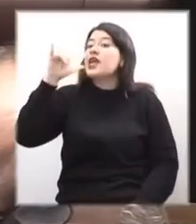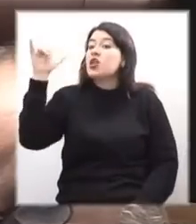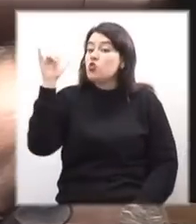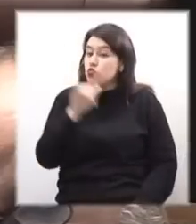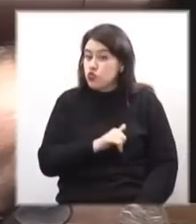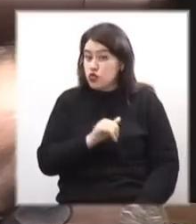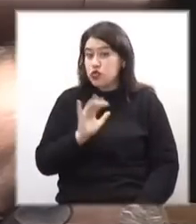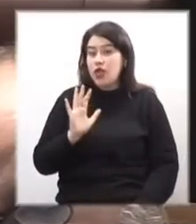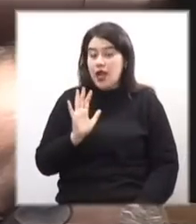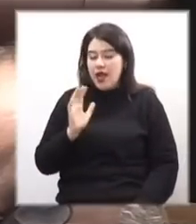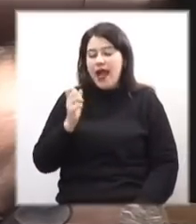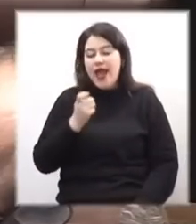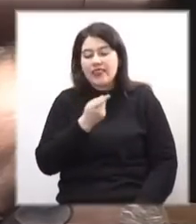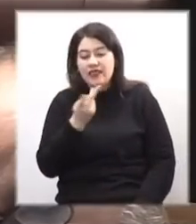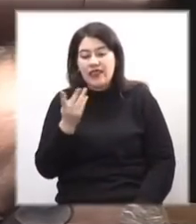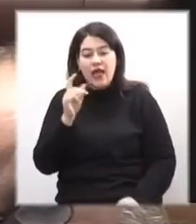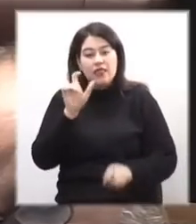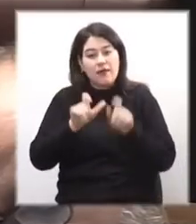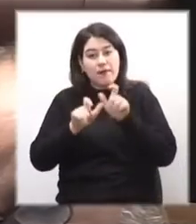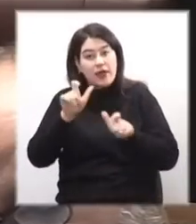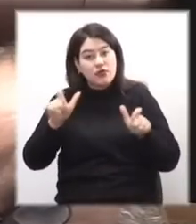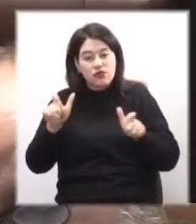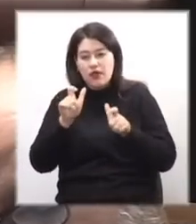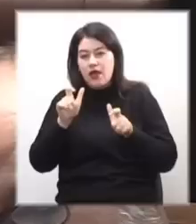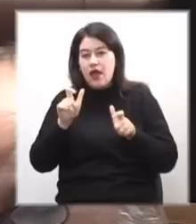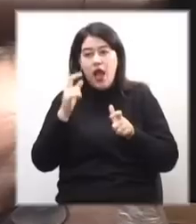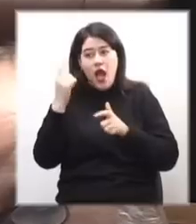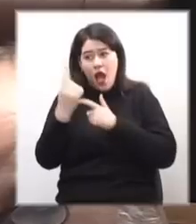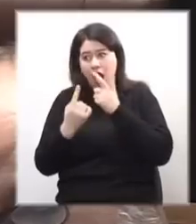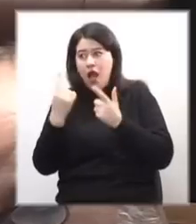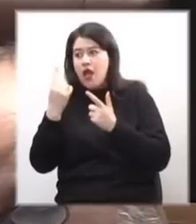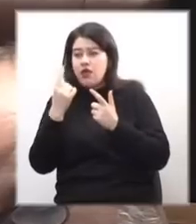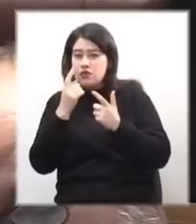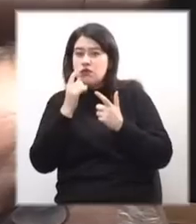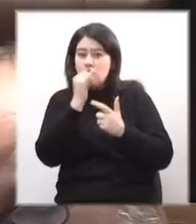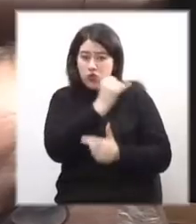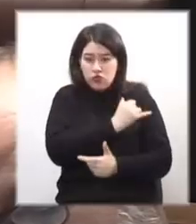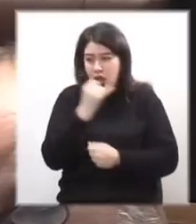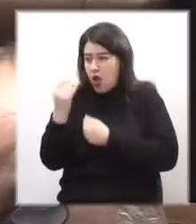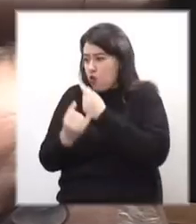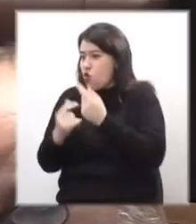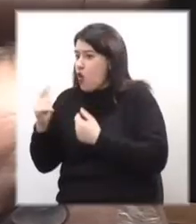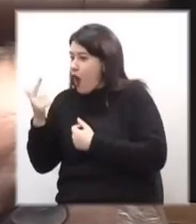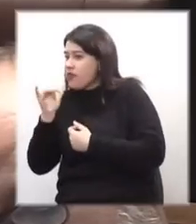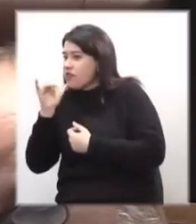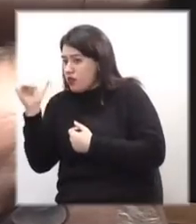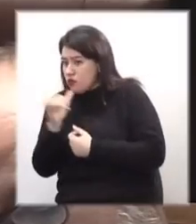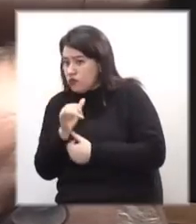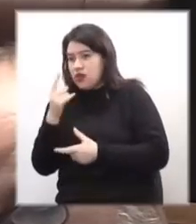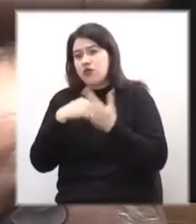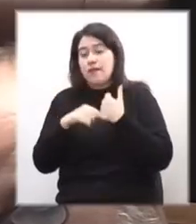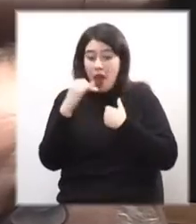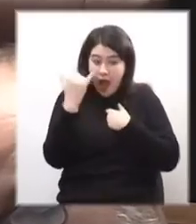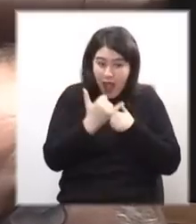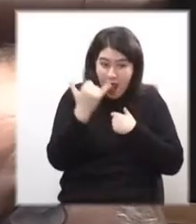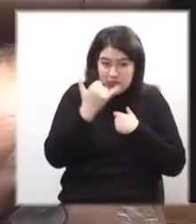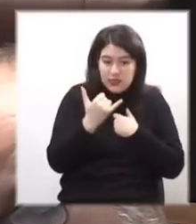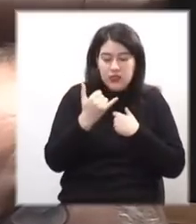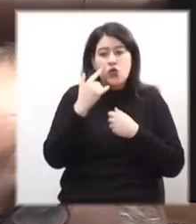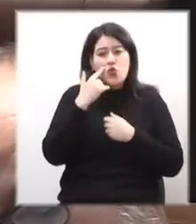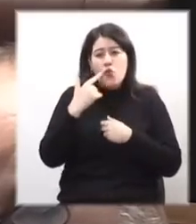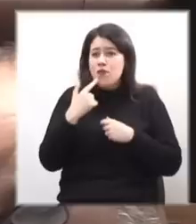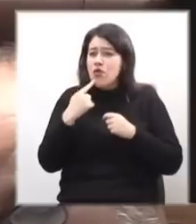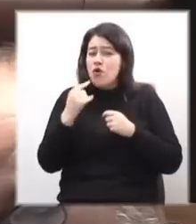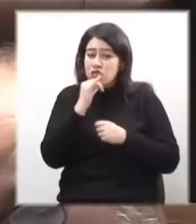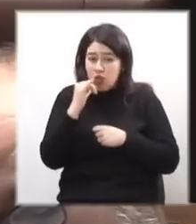rapiñas, con la cantidad de gente que directamente no denuncia, es que estamos hablando de que hay una